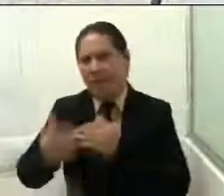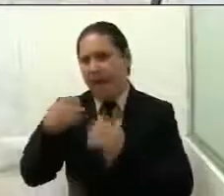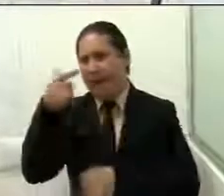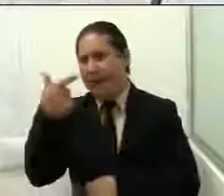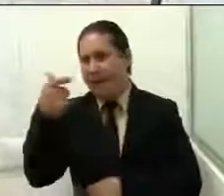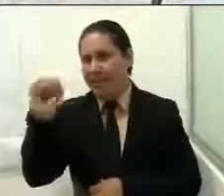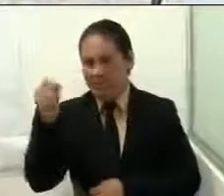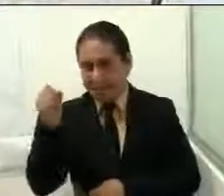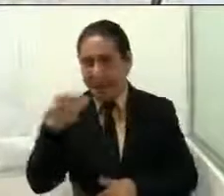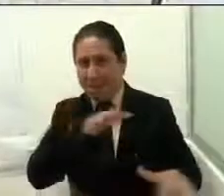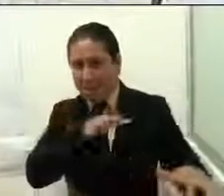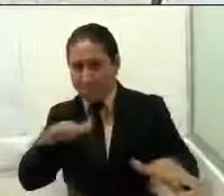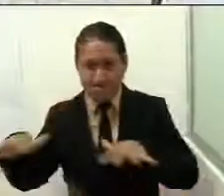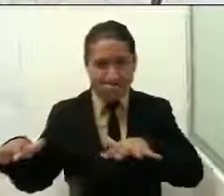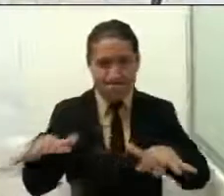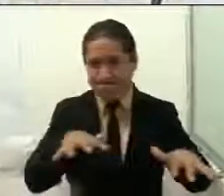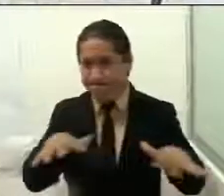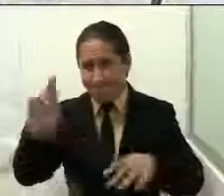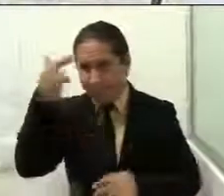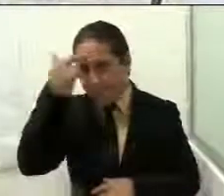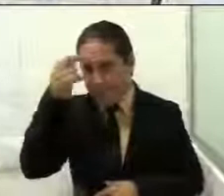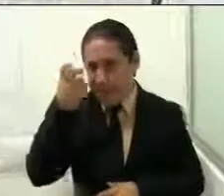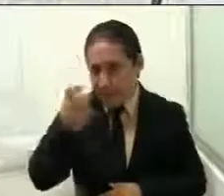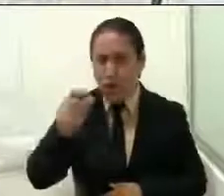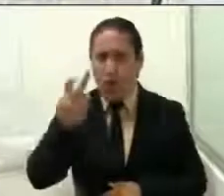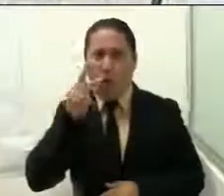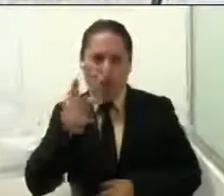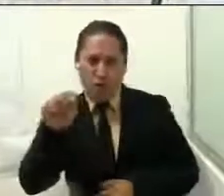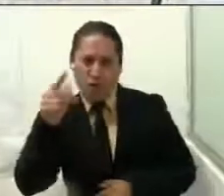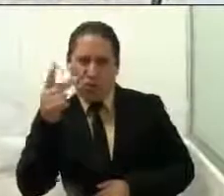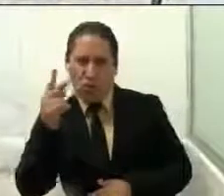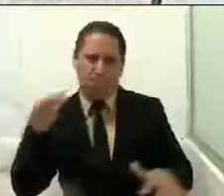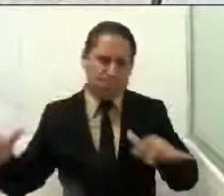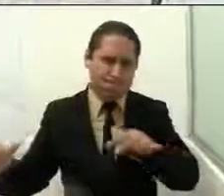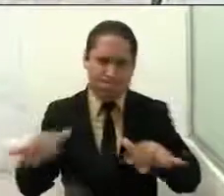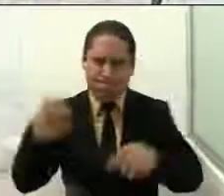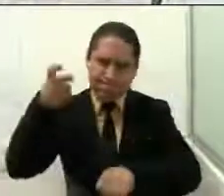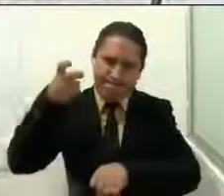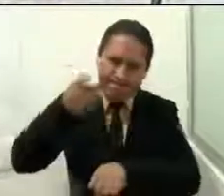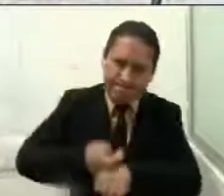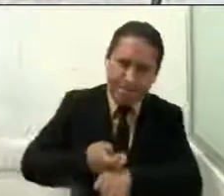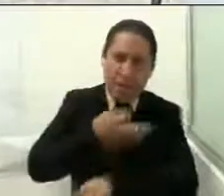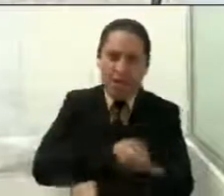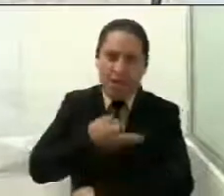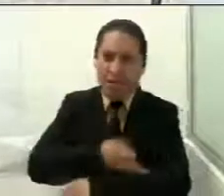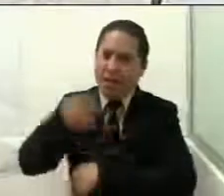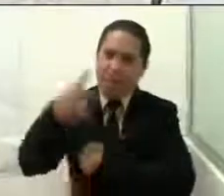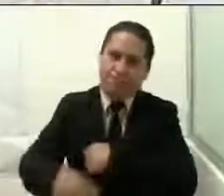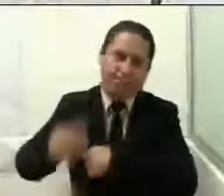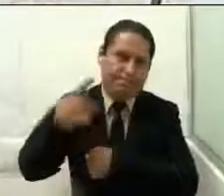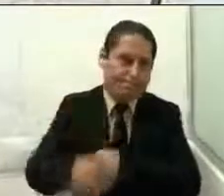con el terremoto de magnitud 8.2 que afectó a muchas familias chiapanecas